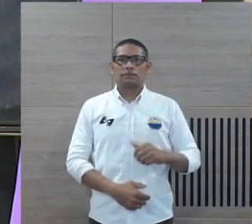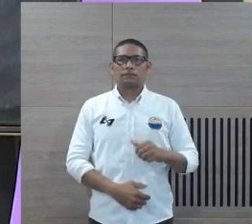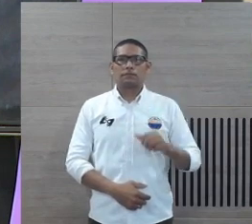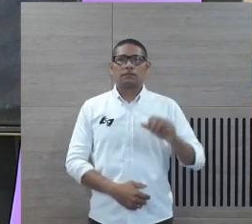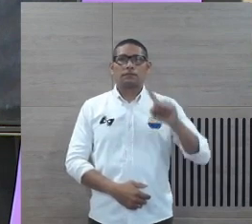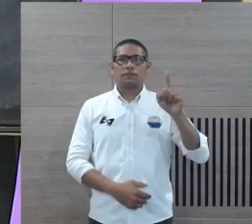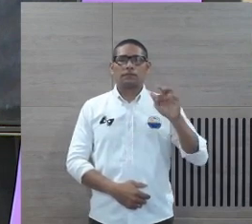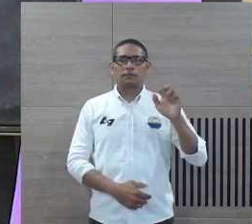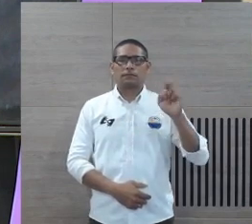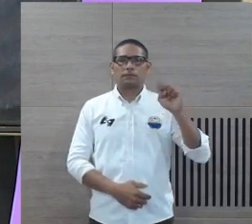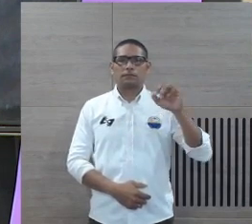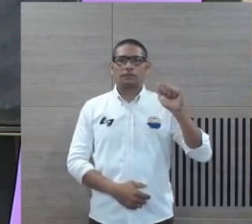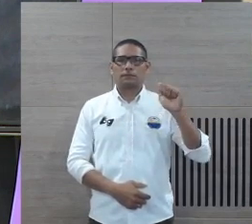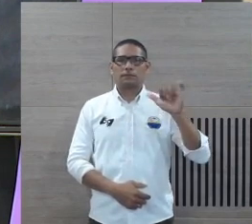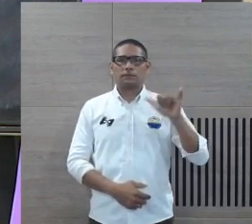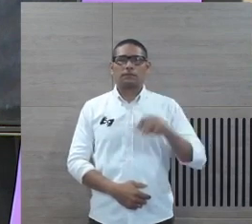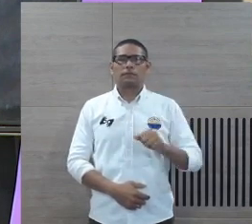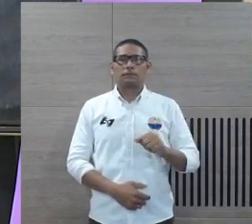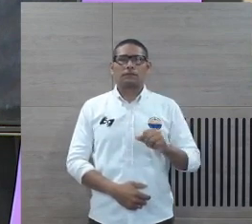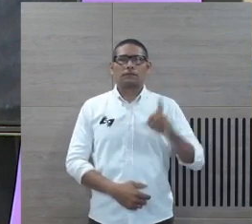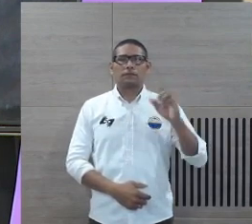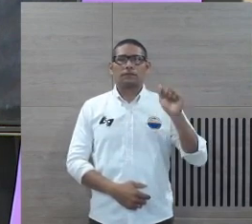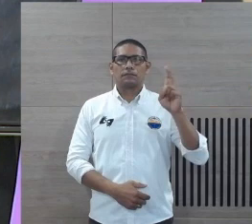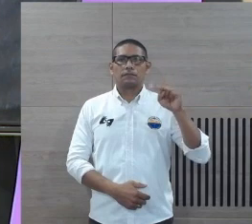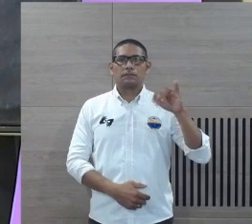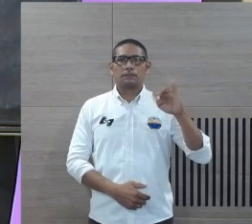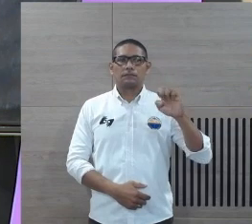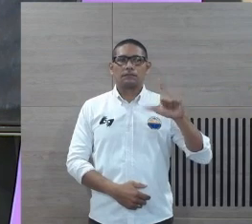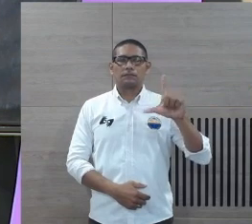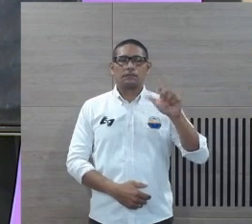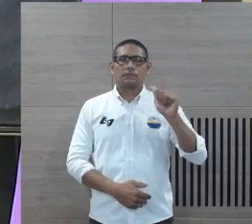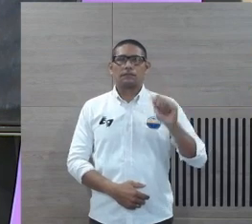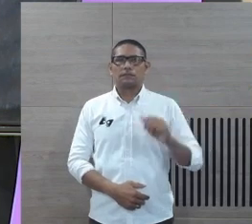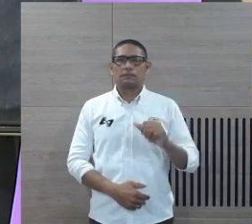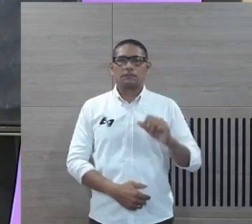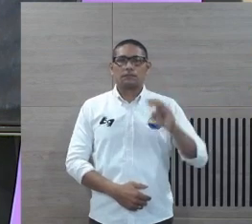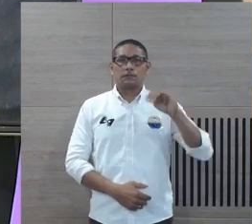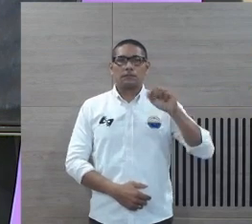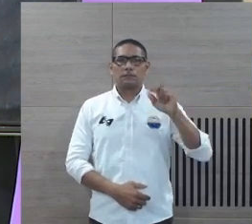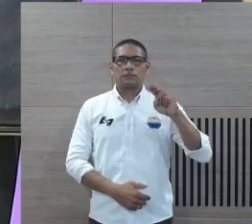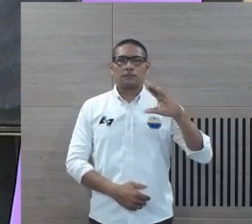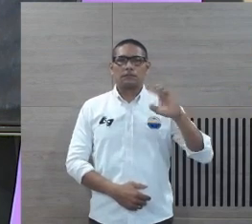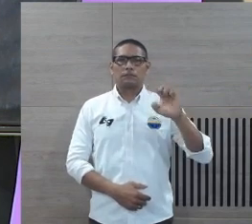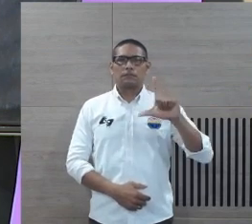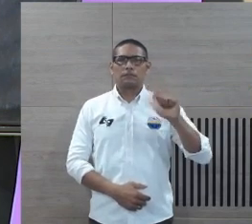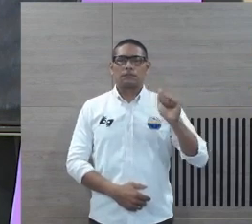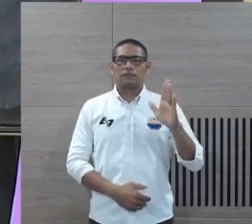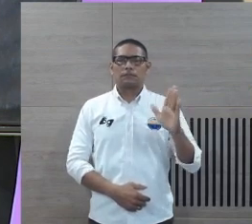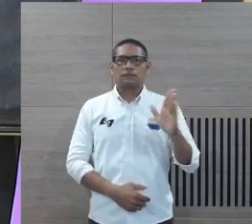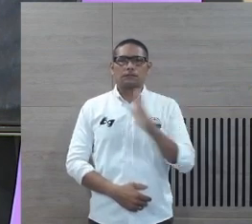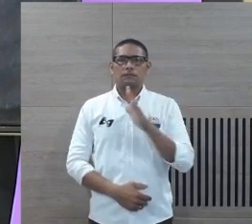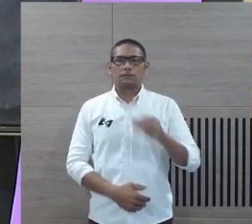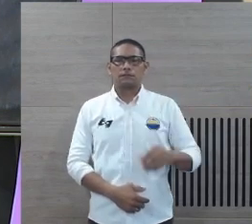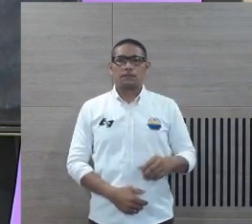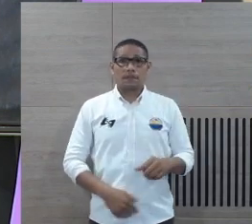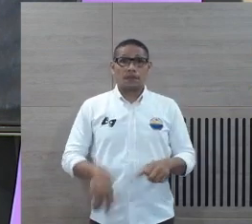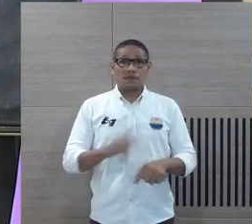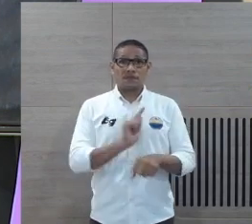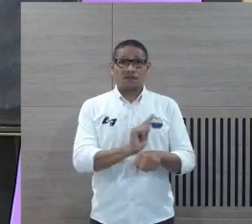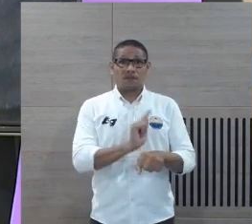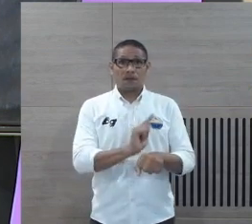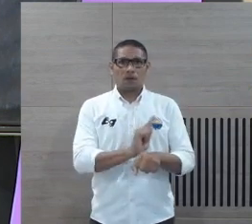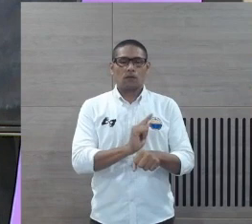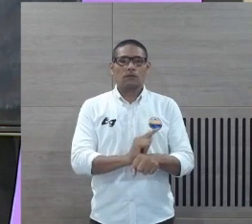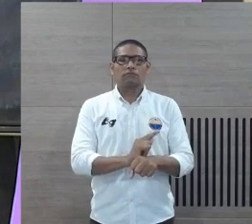Ginette Incapié Álvarez. Marcela María Montero Manjarres. Facultad de Ciencias de la Salud, especialista en Seguridad y Salud en el Trabajo,